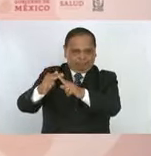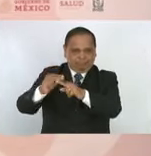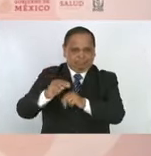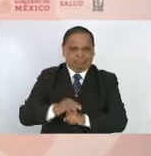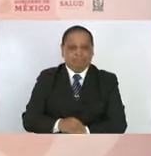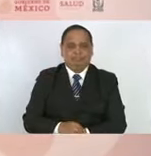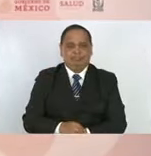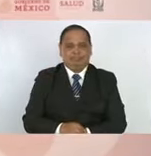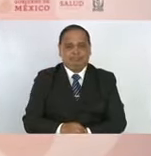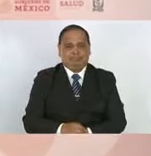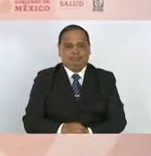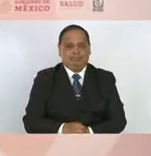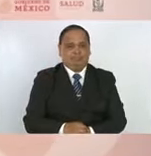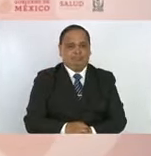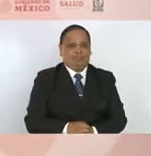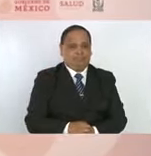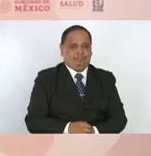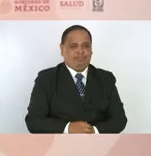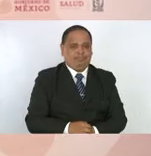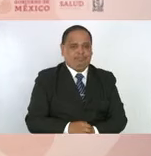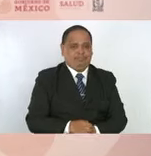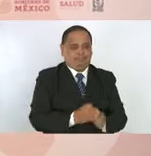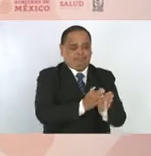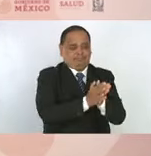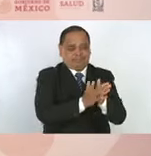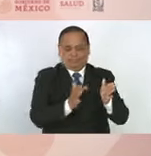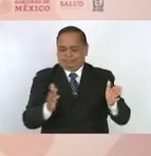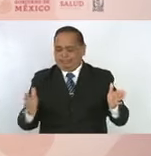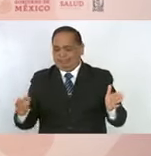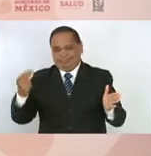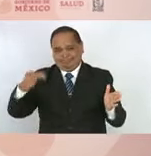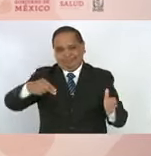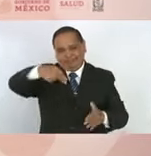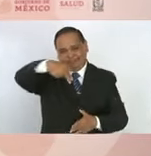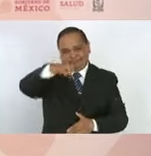el periodo llamado neoliberal,